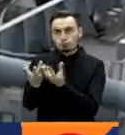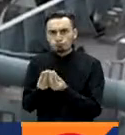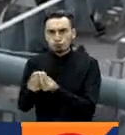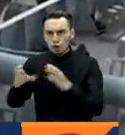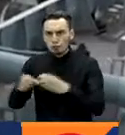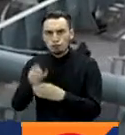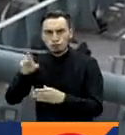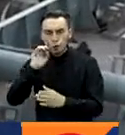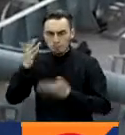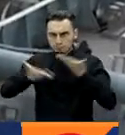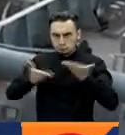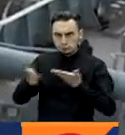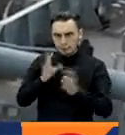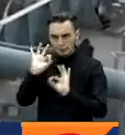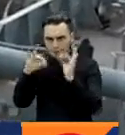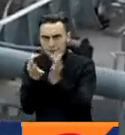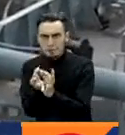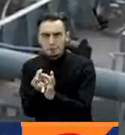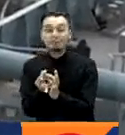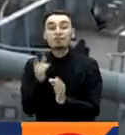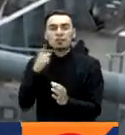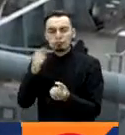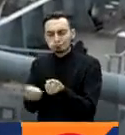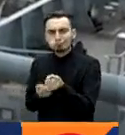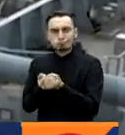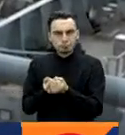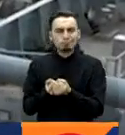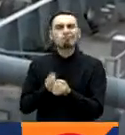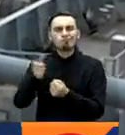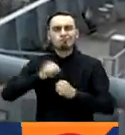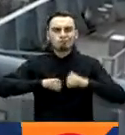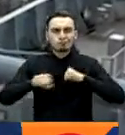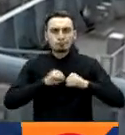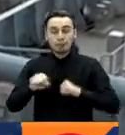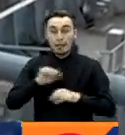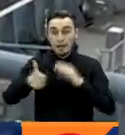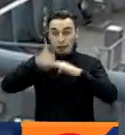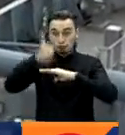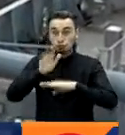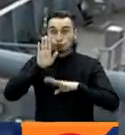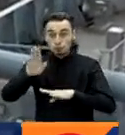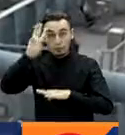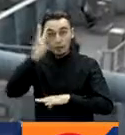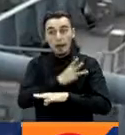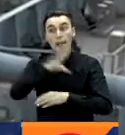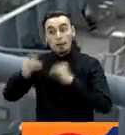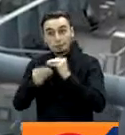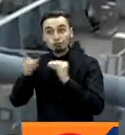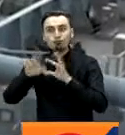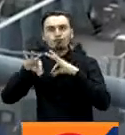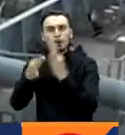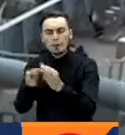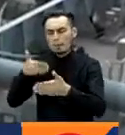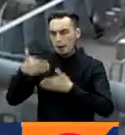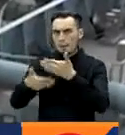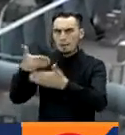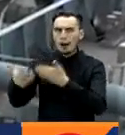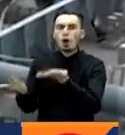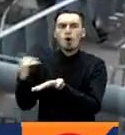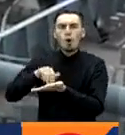y Bienestar a la Familia, estará apoyando directamente a este coronel y a su familia durante todo el proceso y el tránsito